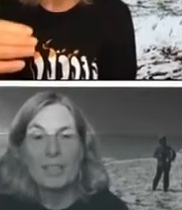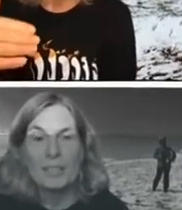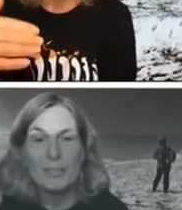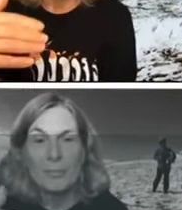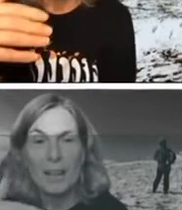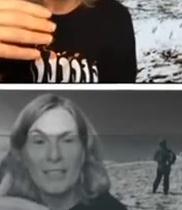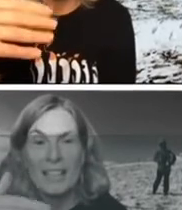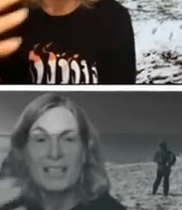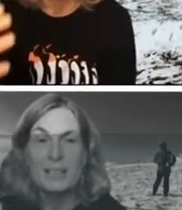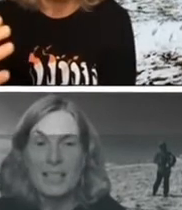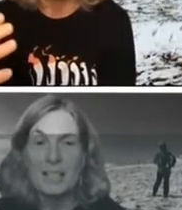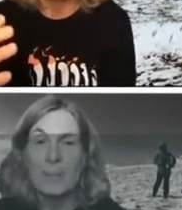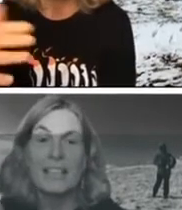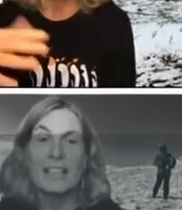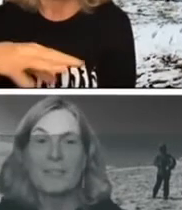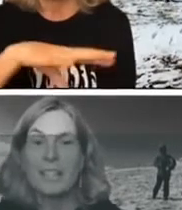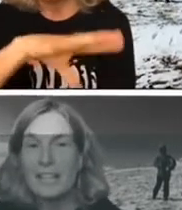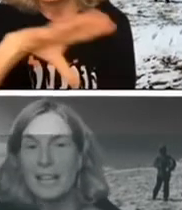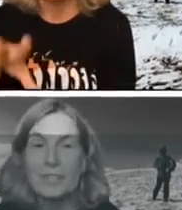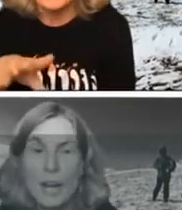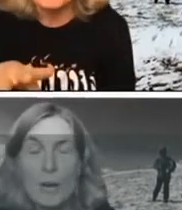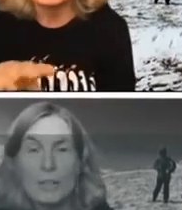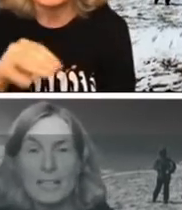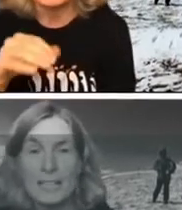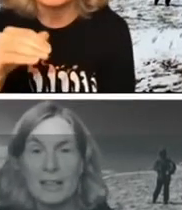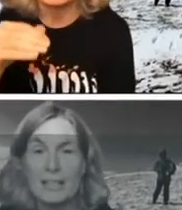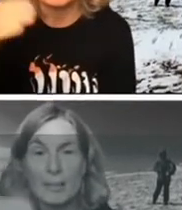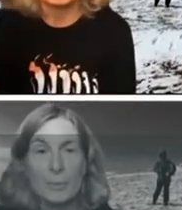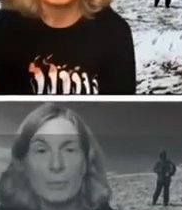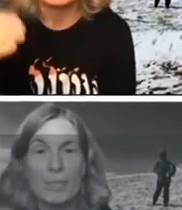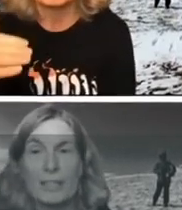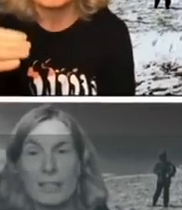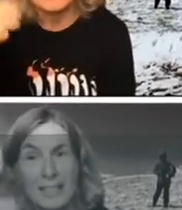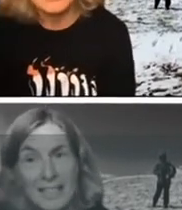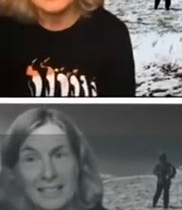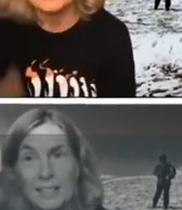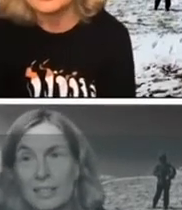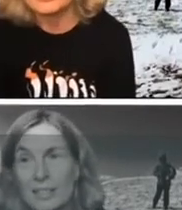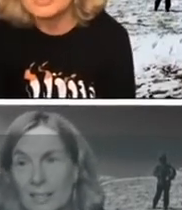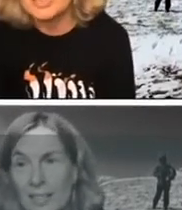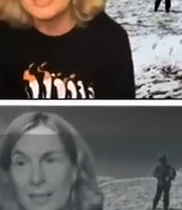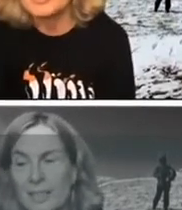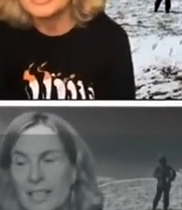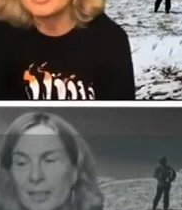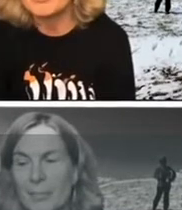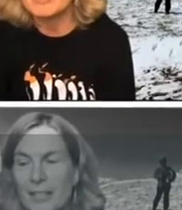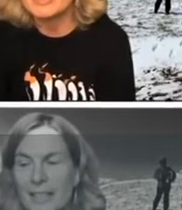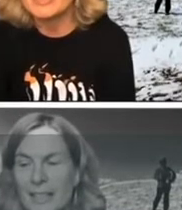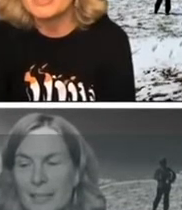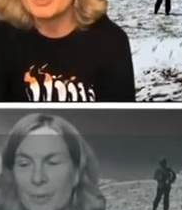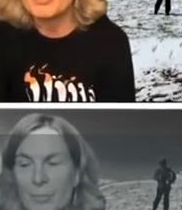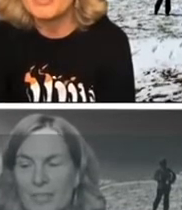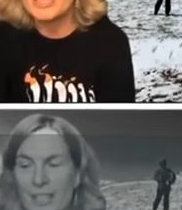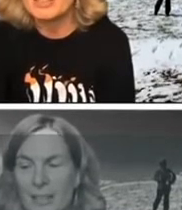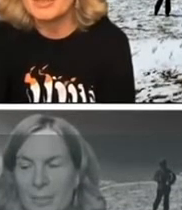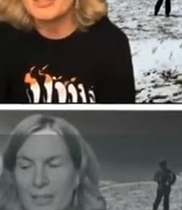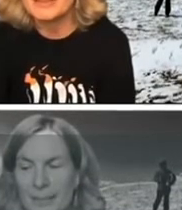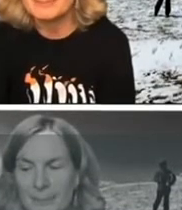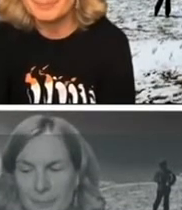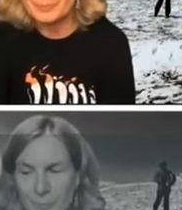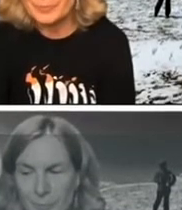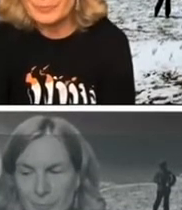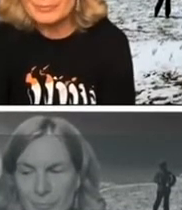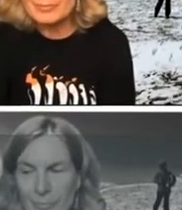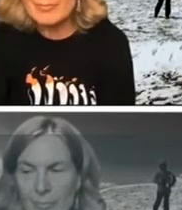27 millones de kilómetros cuadrados. Y para ustedes en América del Sur, sepan que esto es lo suficientemente grande